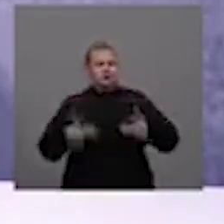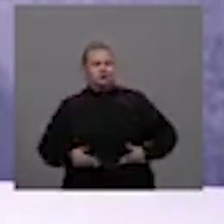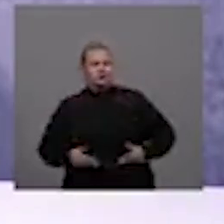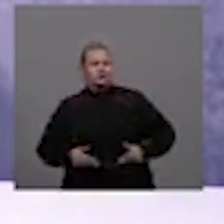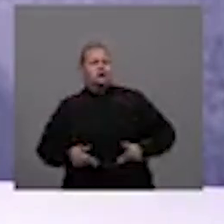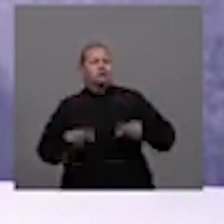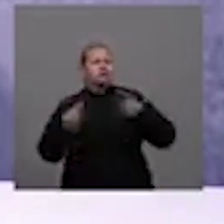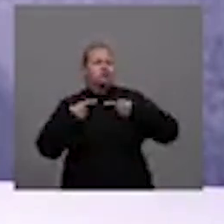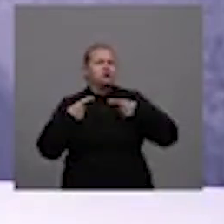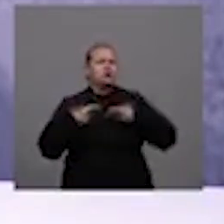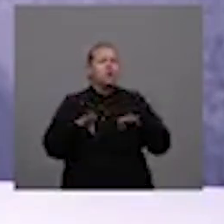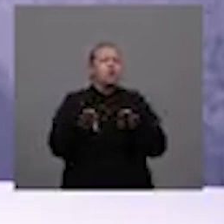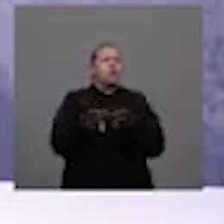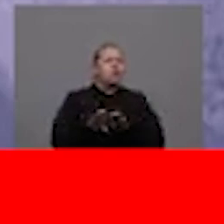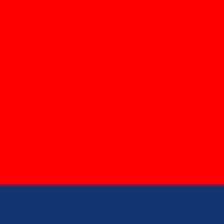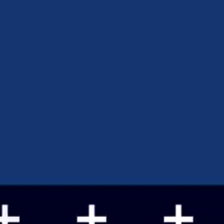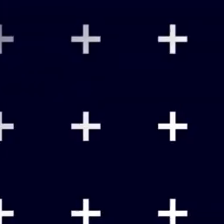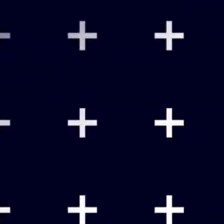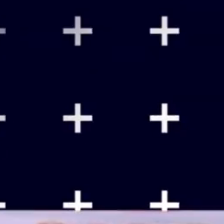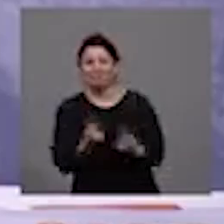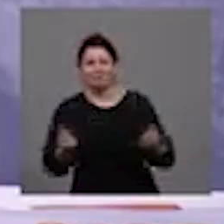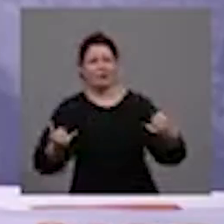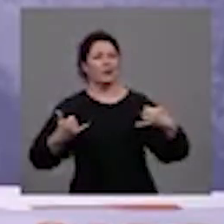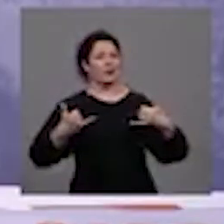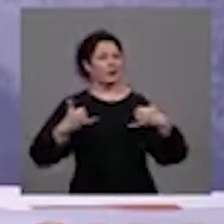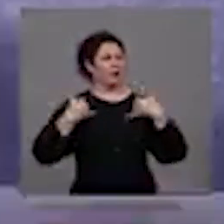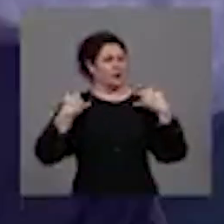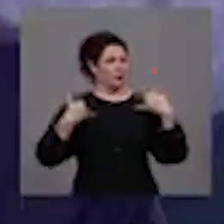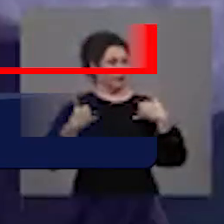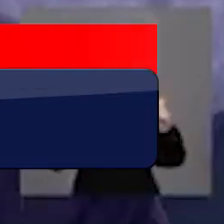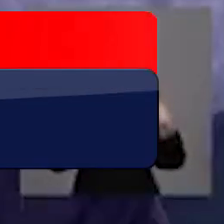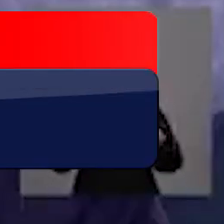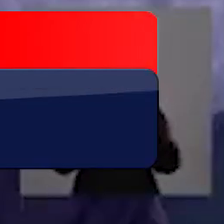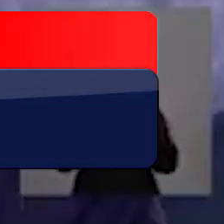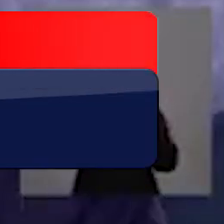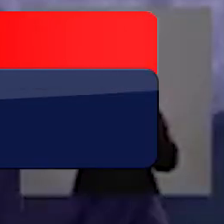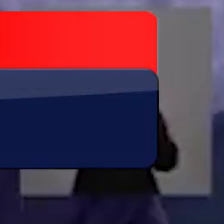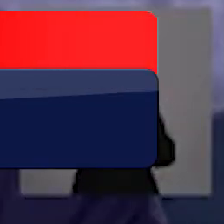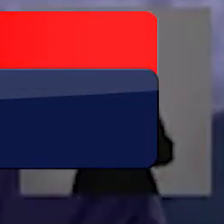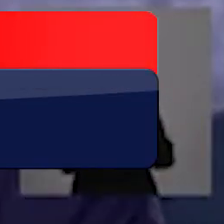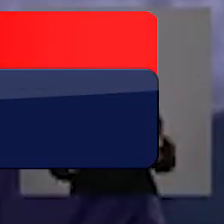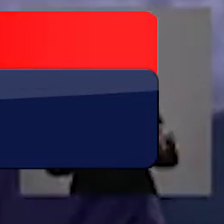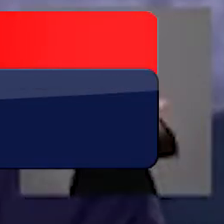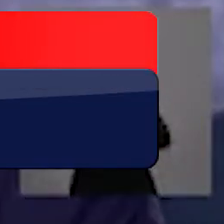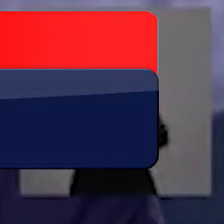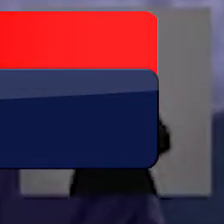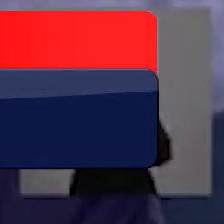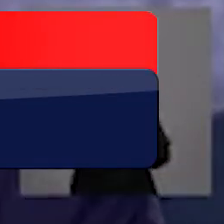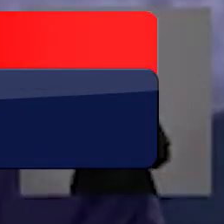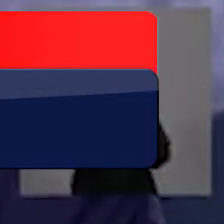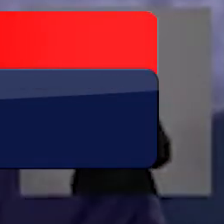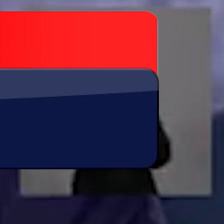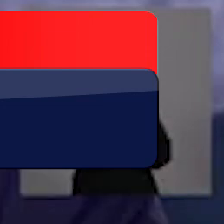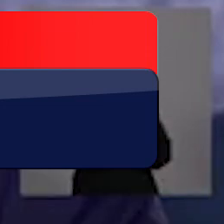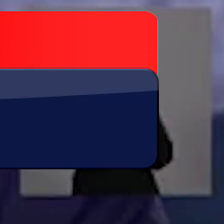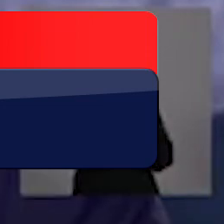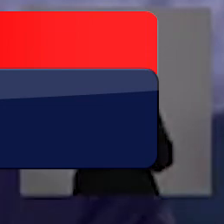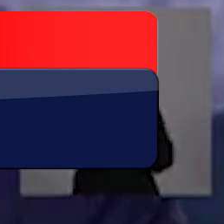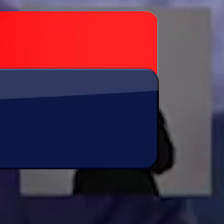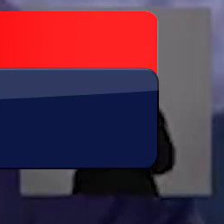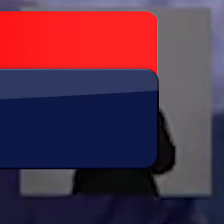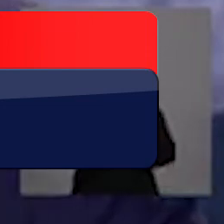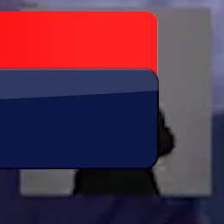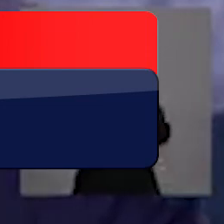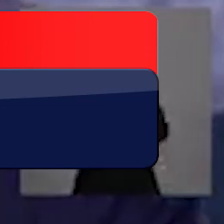el sistema de salud mental para menores. Vamos a crear el sistema estatal de atención a la